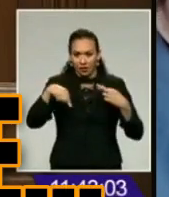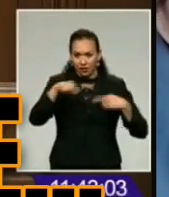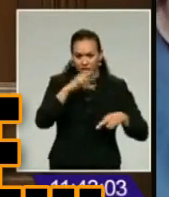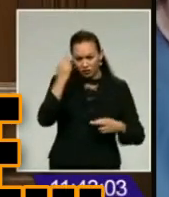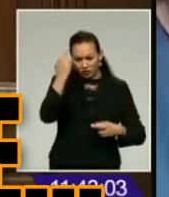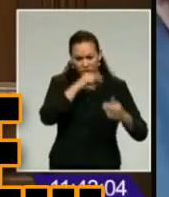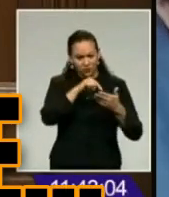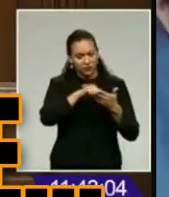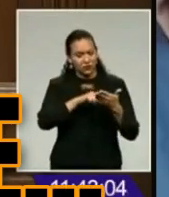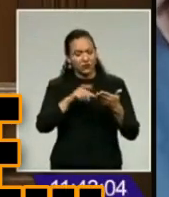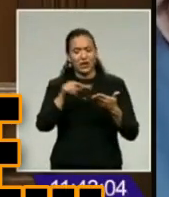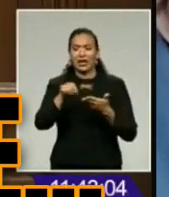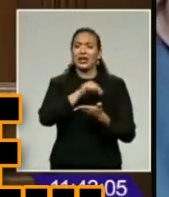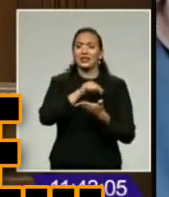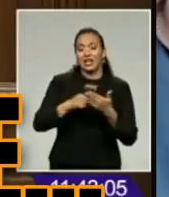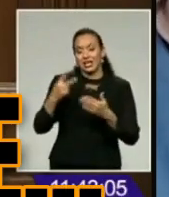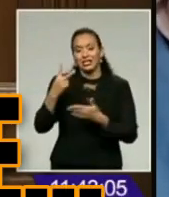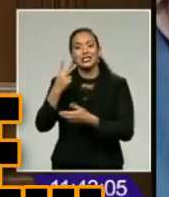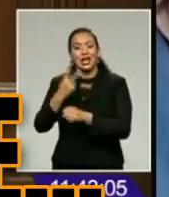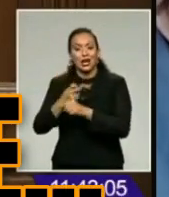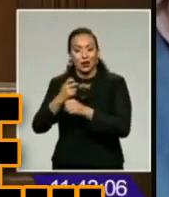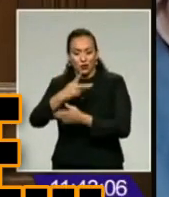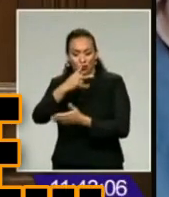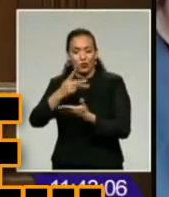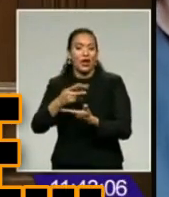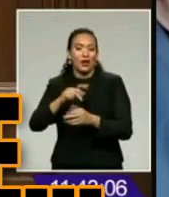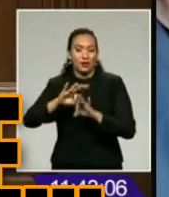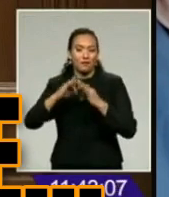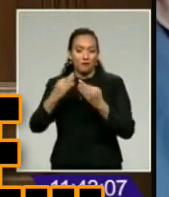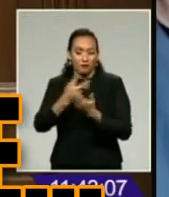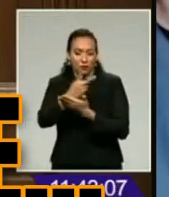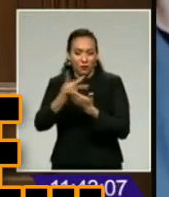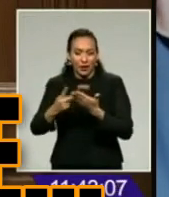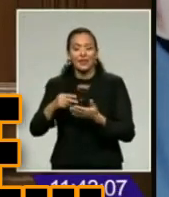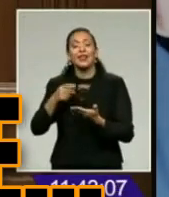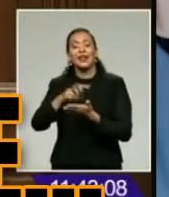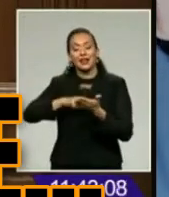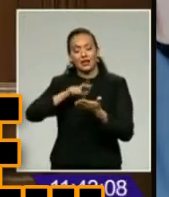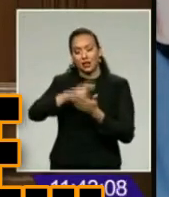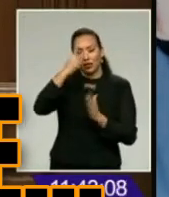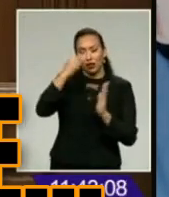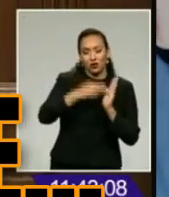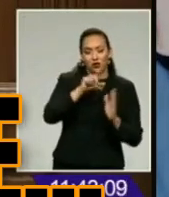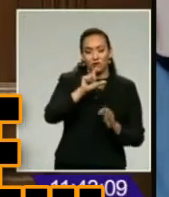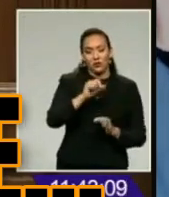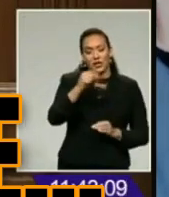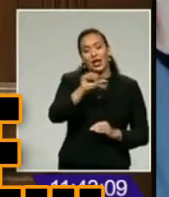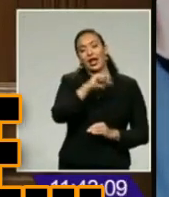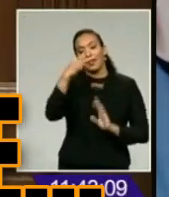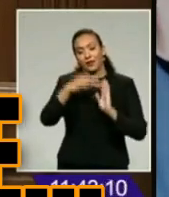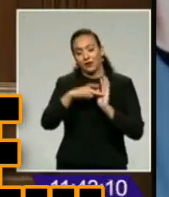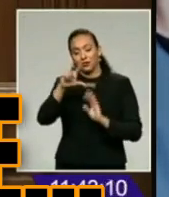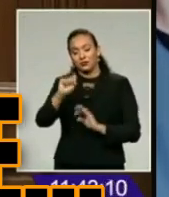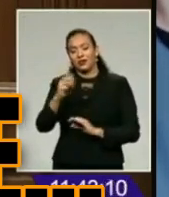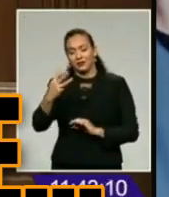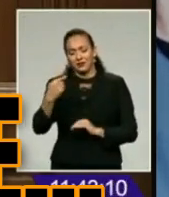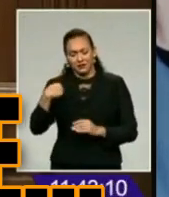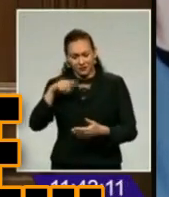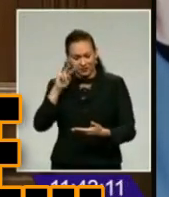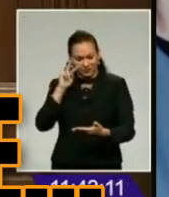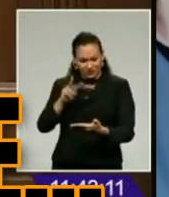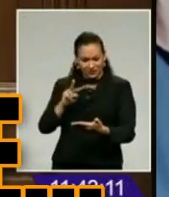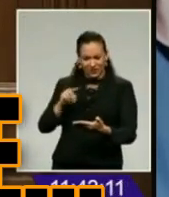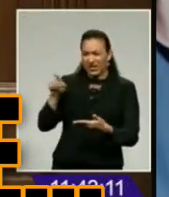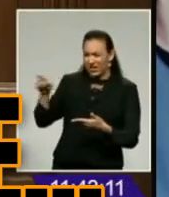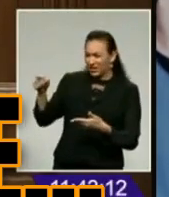del pueblo atora y para en seco a la presidenta ministra de Norma Piña, que